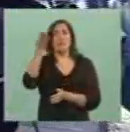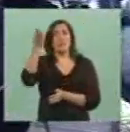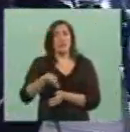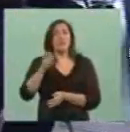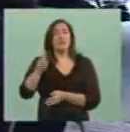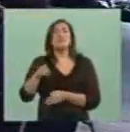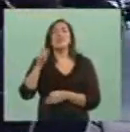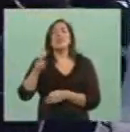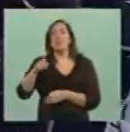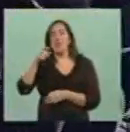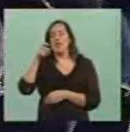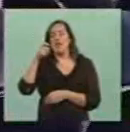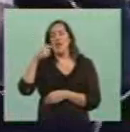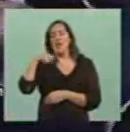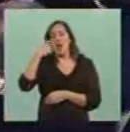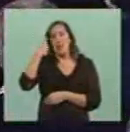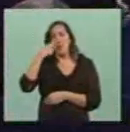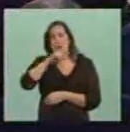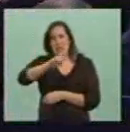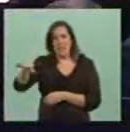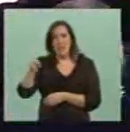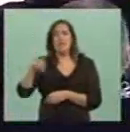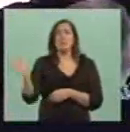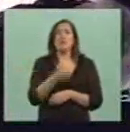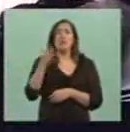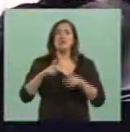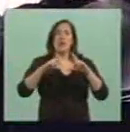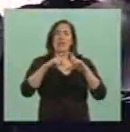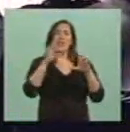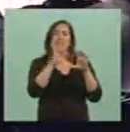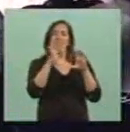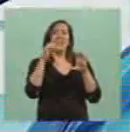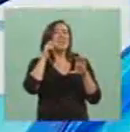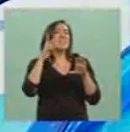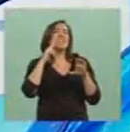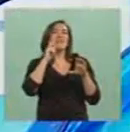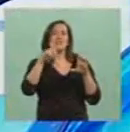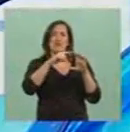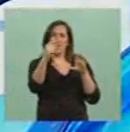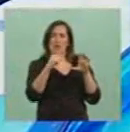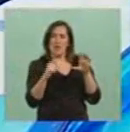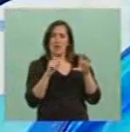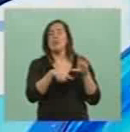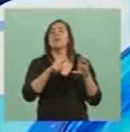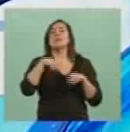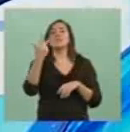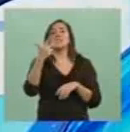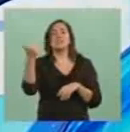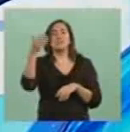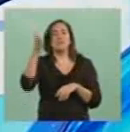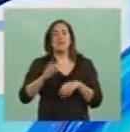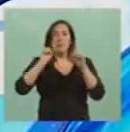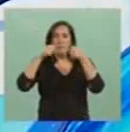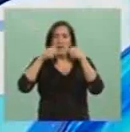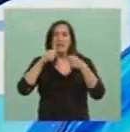bovino, 60% de la producción de girasol, 58% del trigo, 36% del